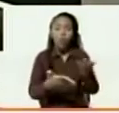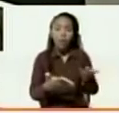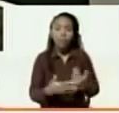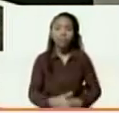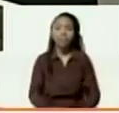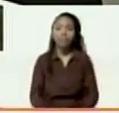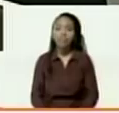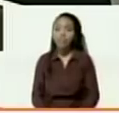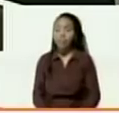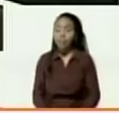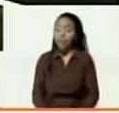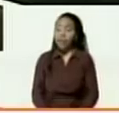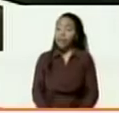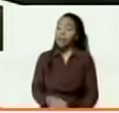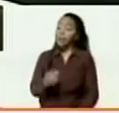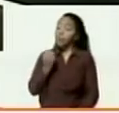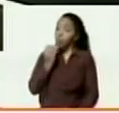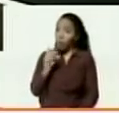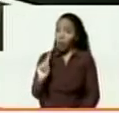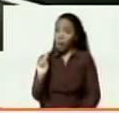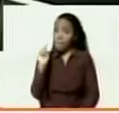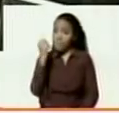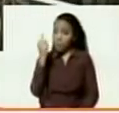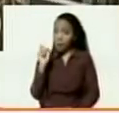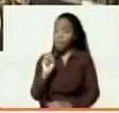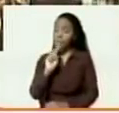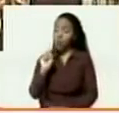Bueno, sobre la primera pregunta,